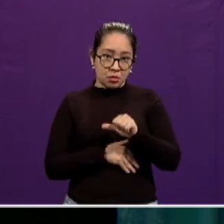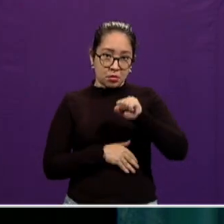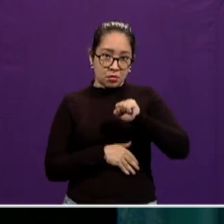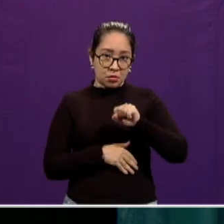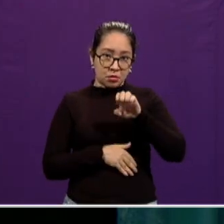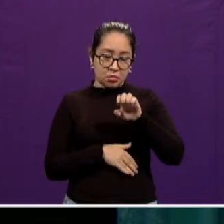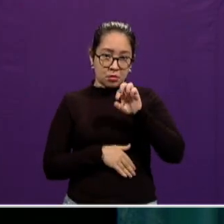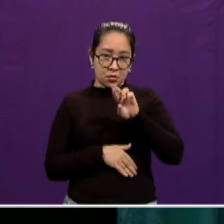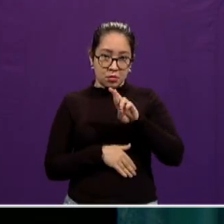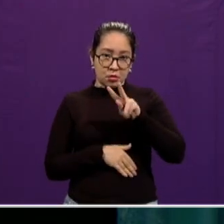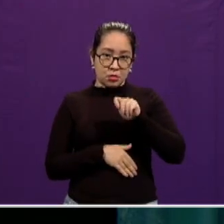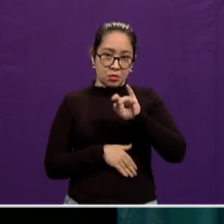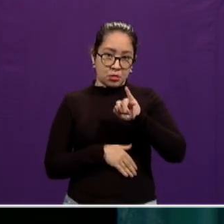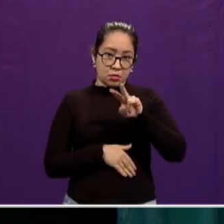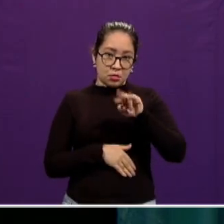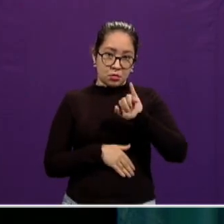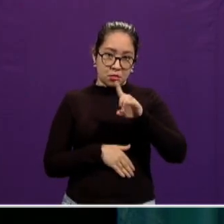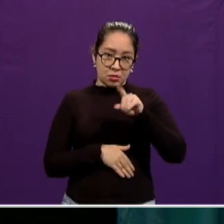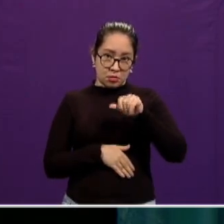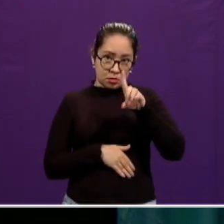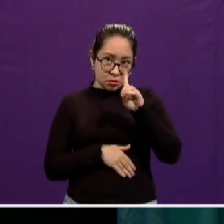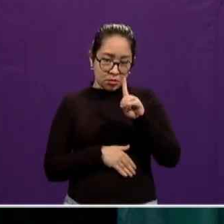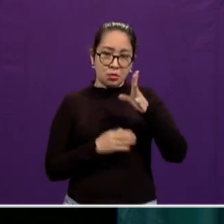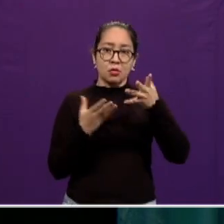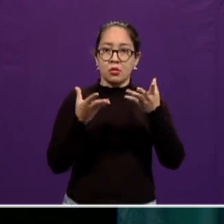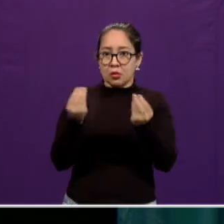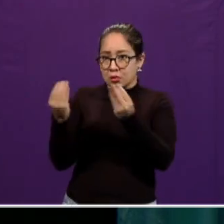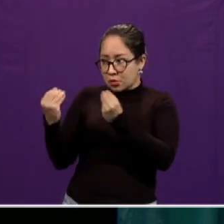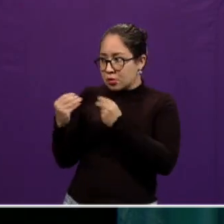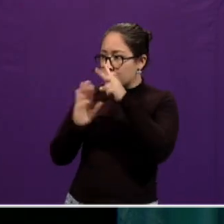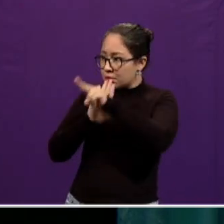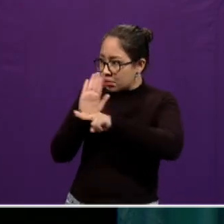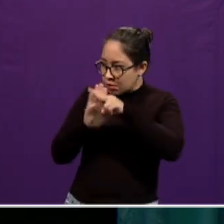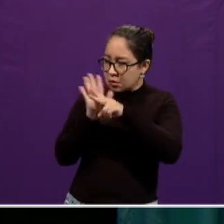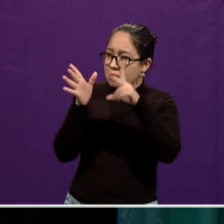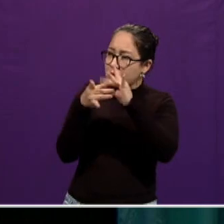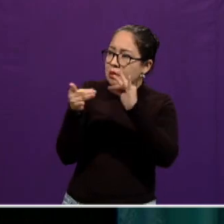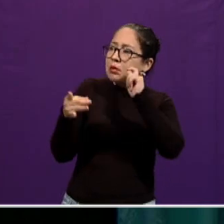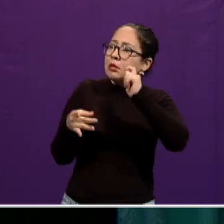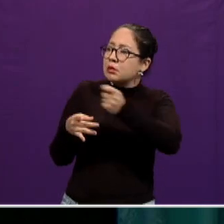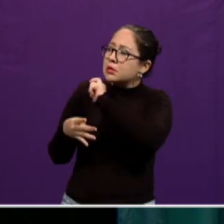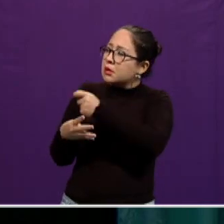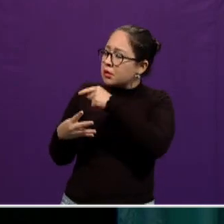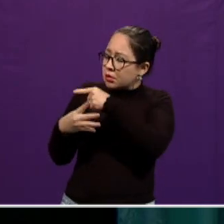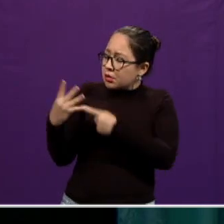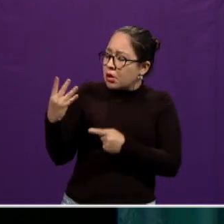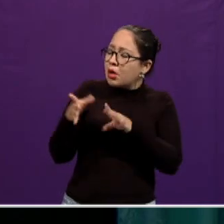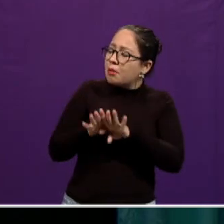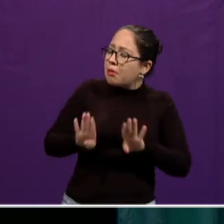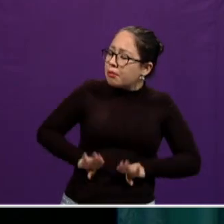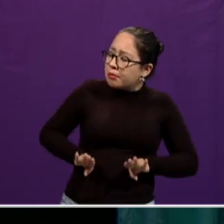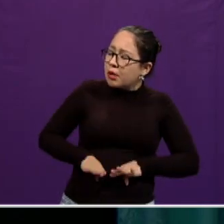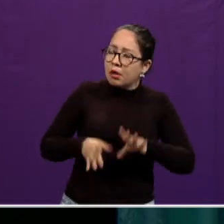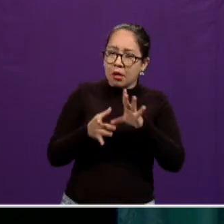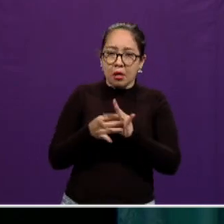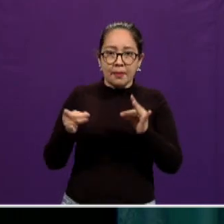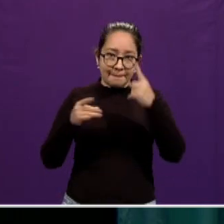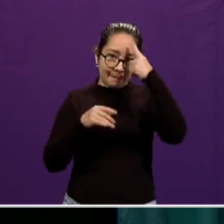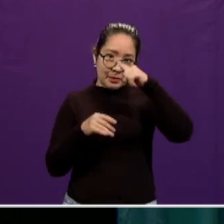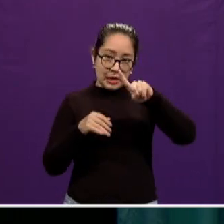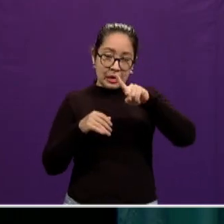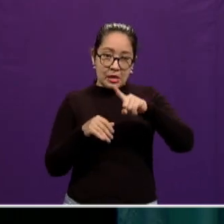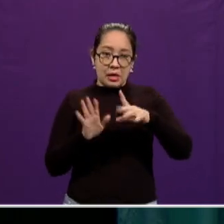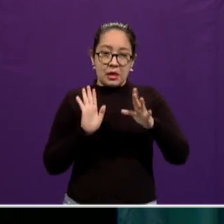hay muchos videos que dicen qué es, cómo funciona, para qué es, etcétera, ¿no? Y sobre todo en pro de la